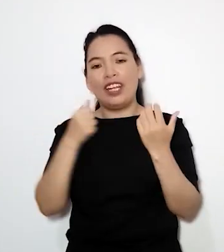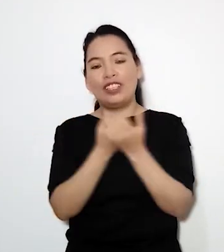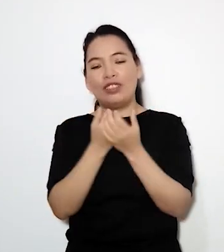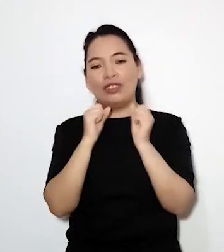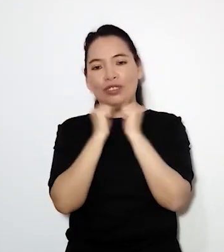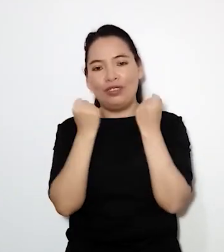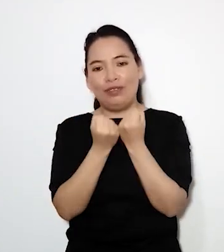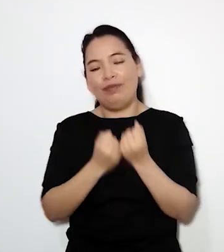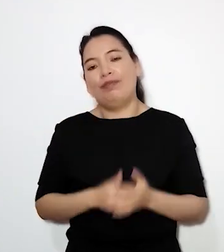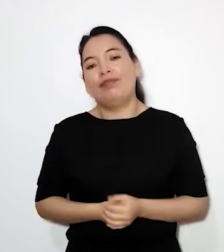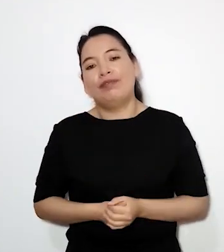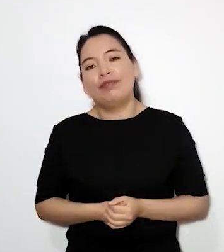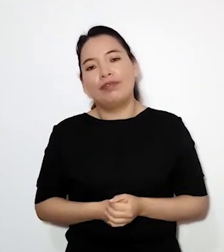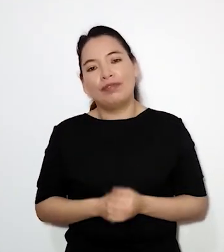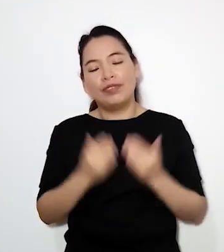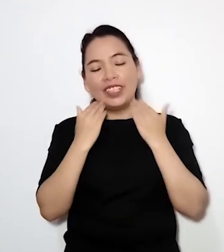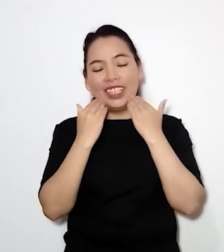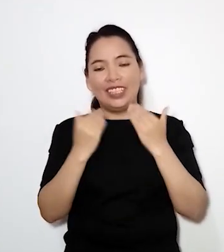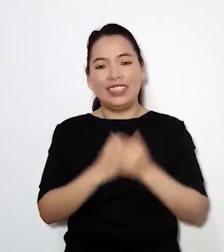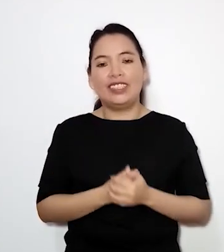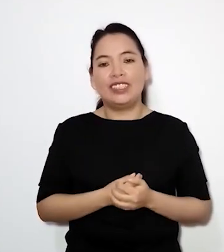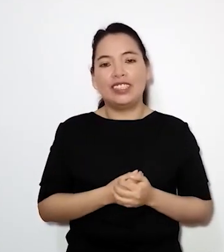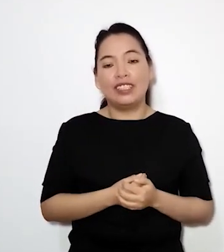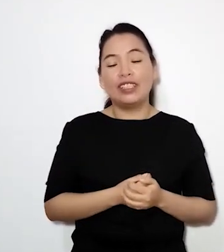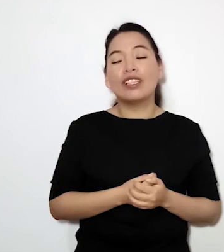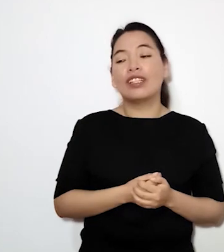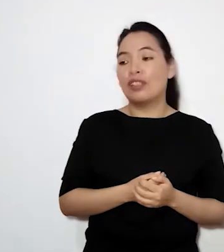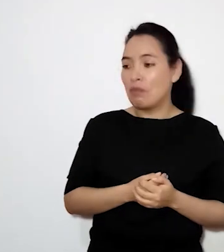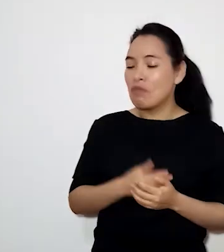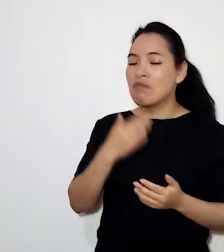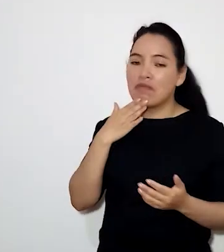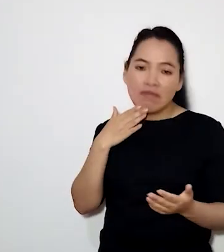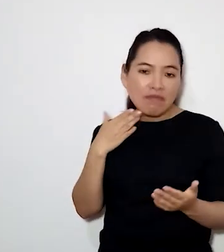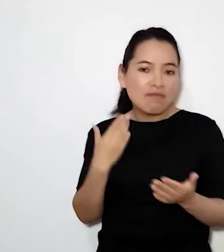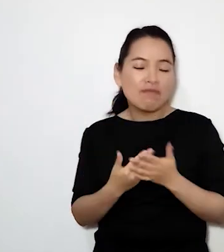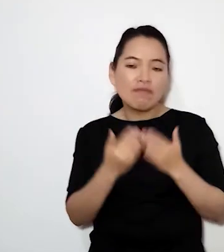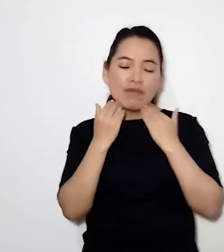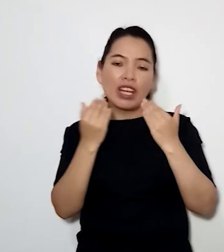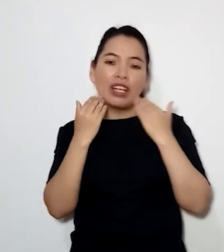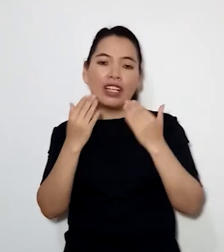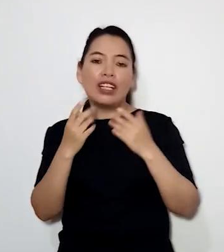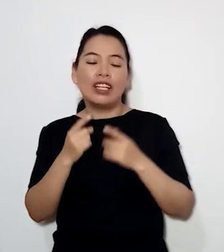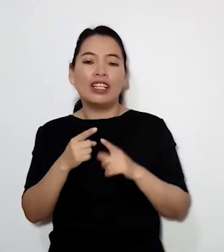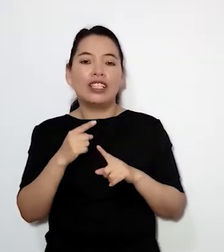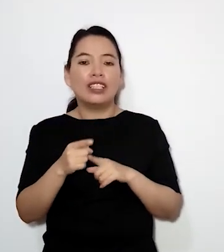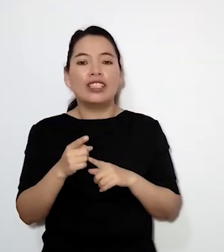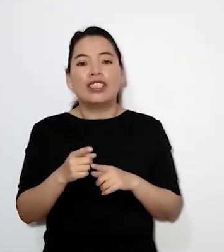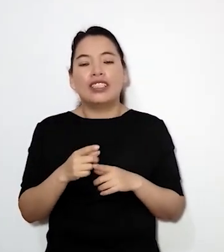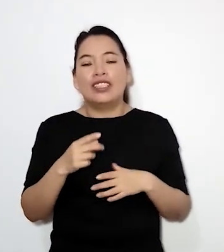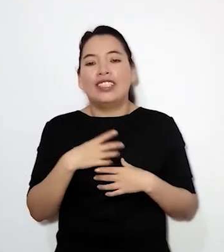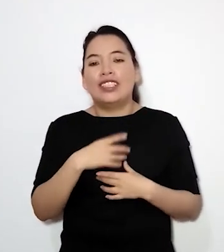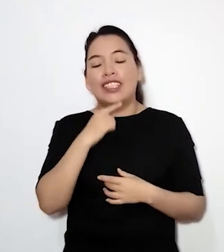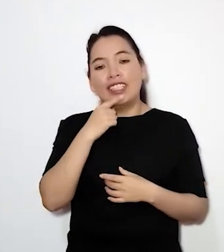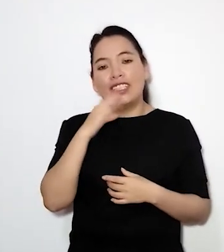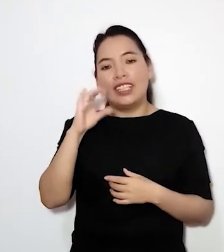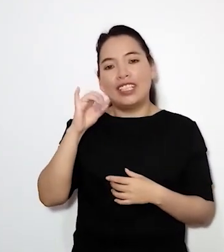Muchas gracias, Cintia. Disfrutamos mucho el fondo de tu pantalla con esa vista a espacio